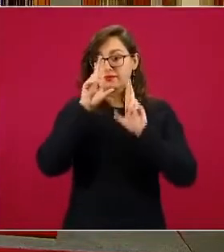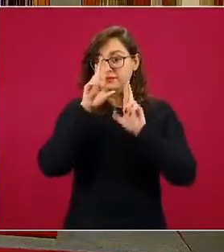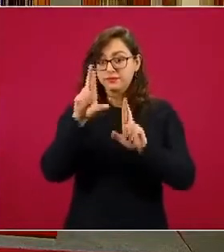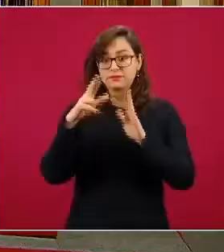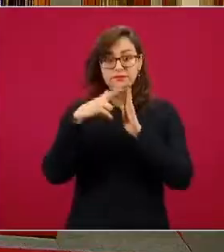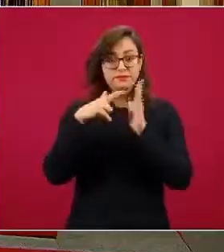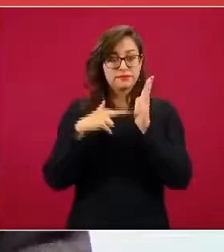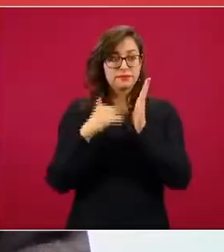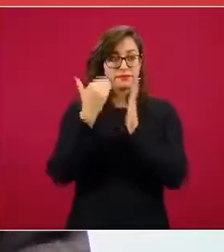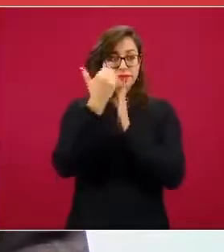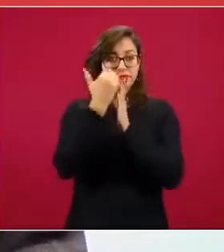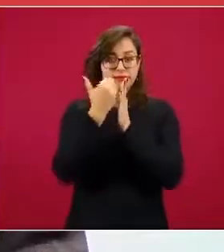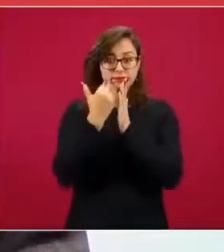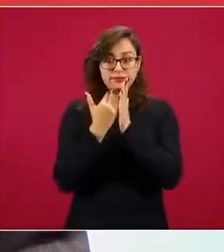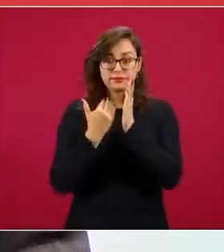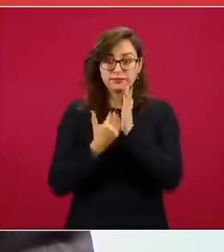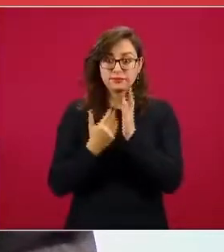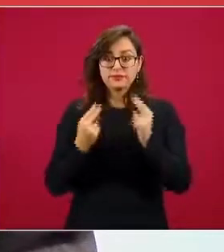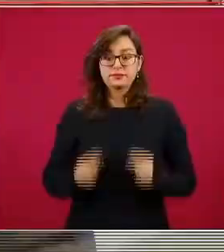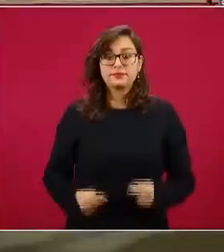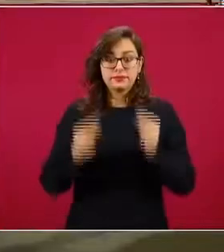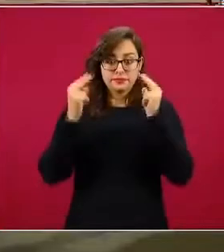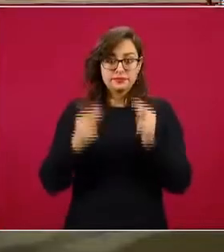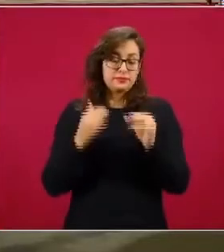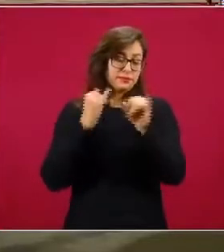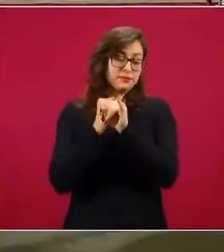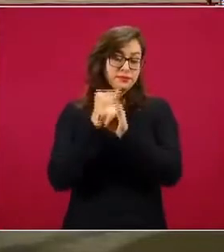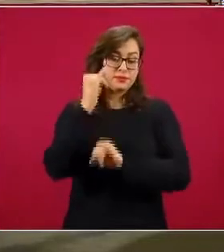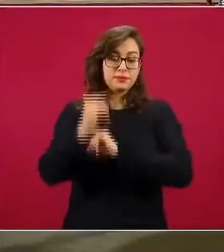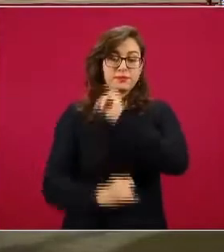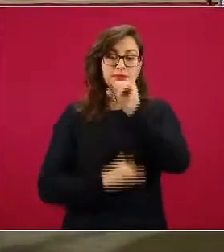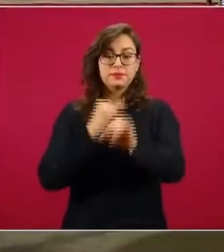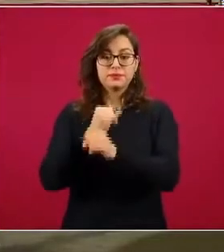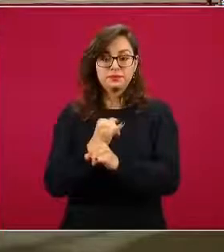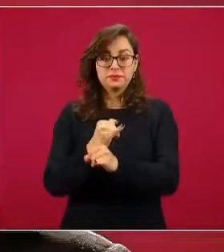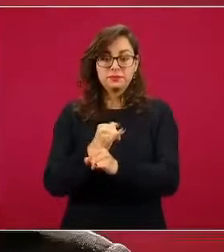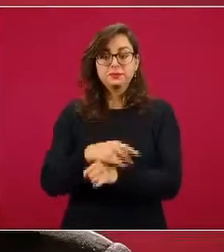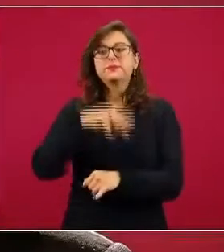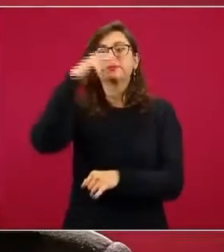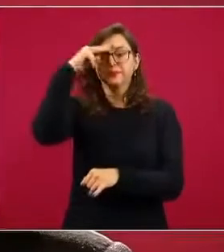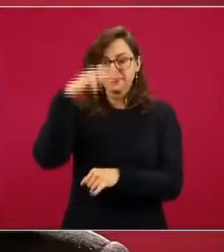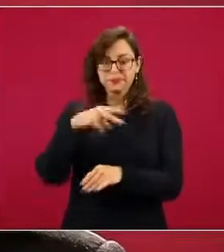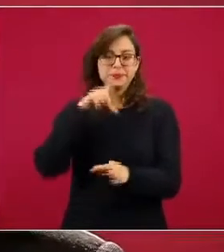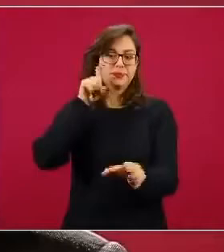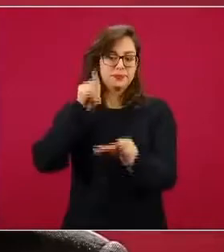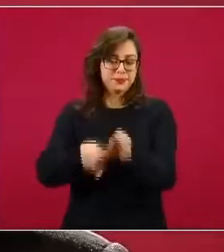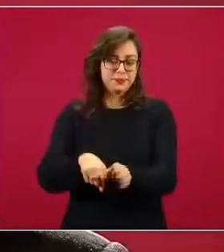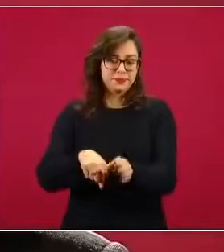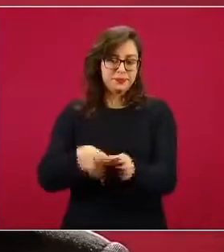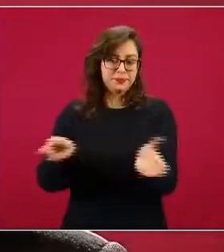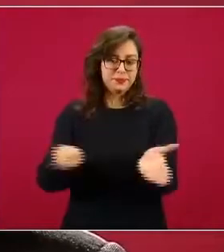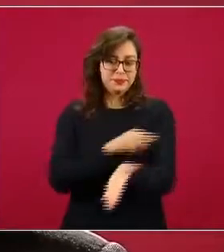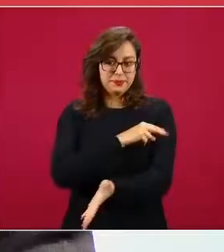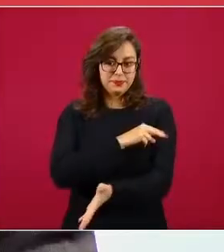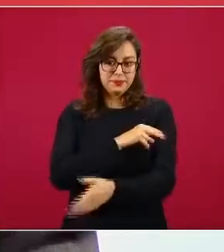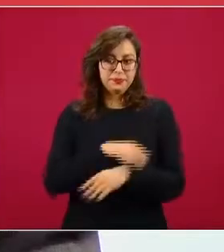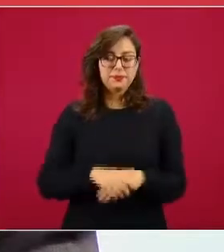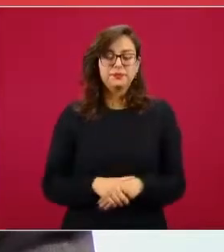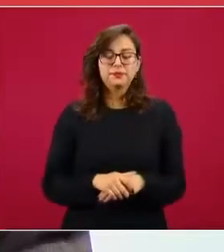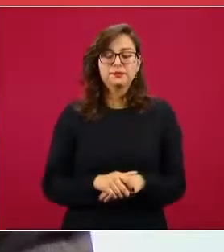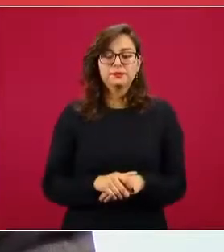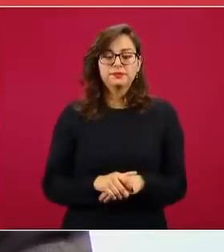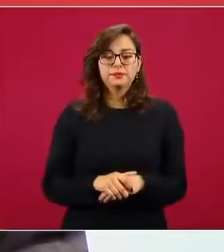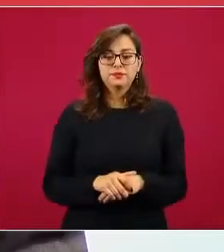las reglas de comercio internacional para las que México se ha adherido, destacadamente el